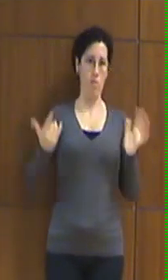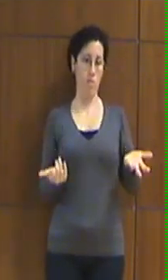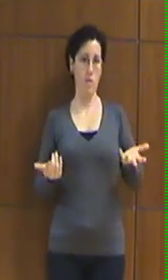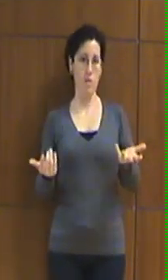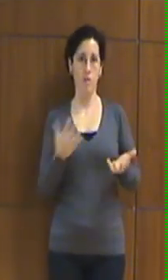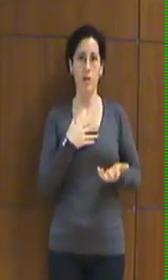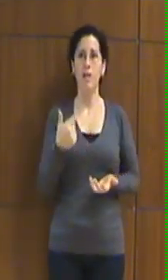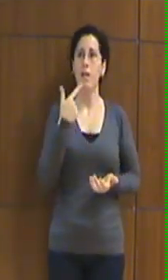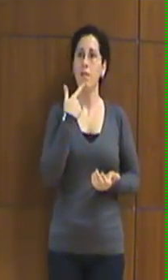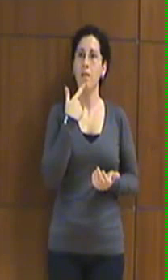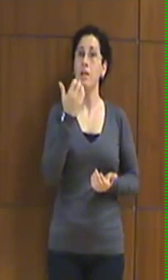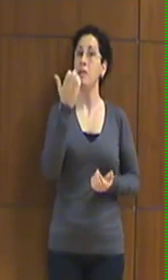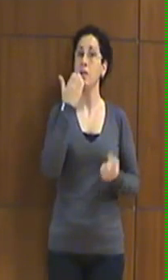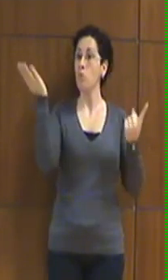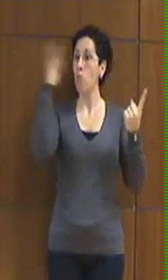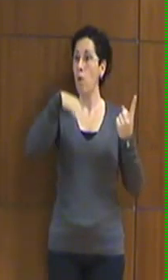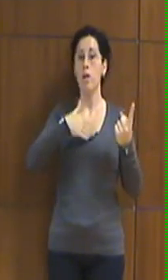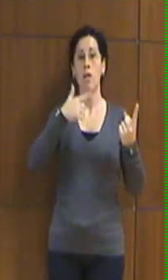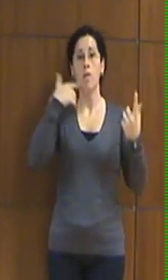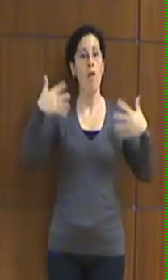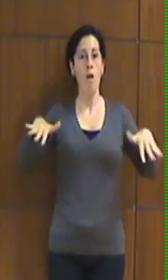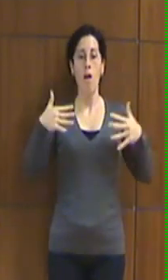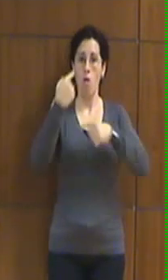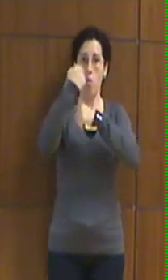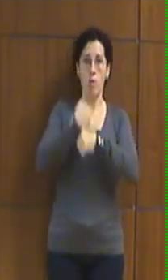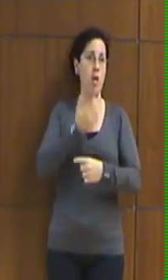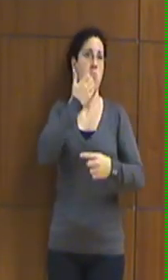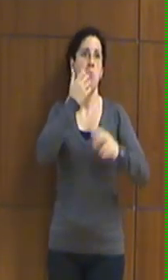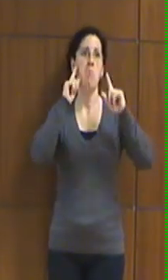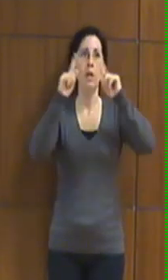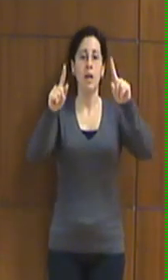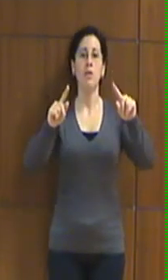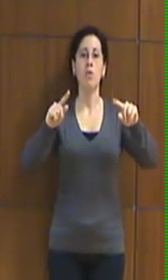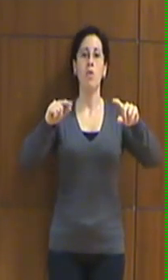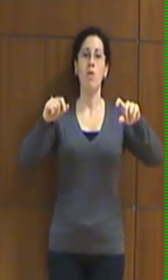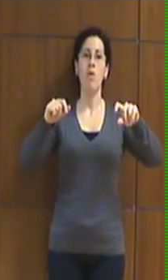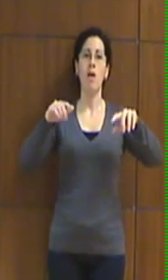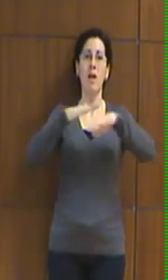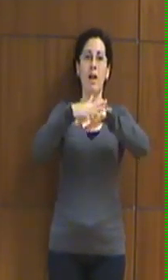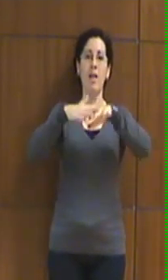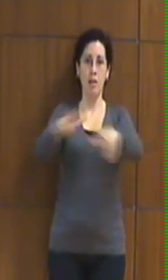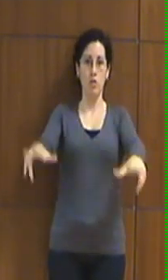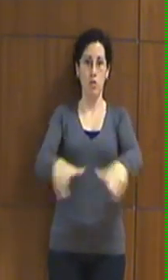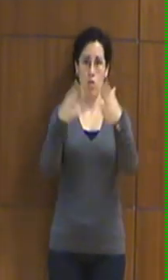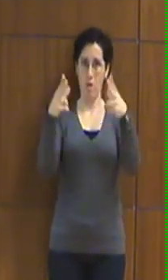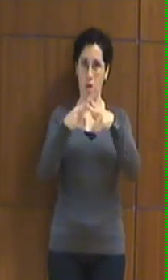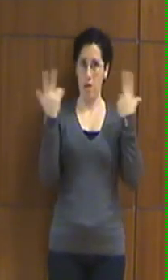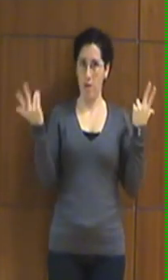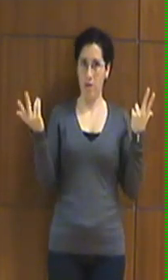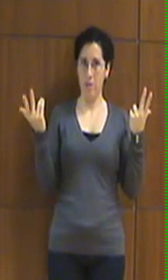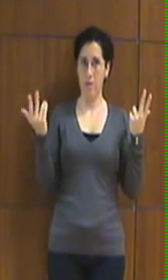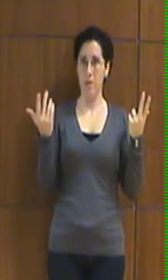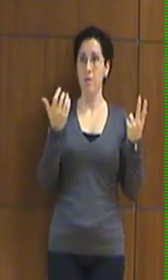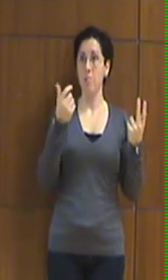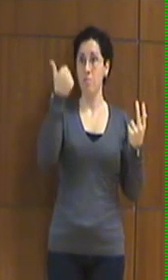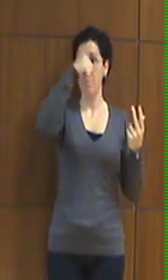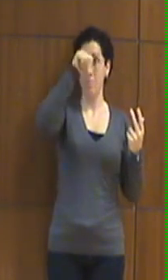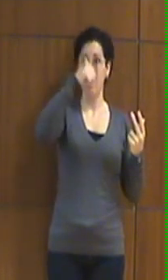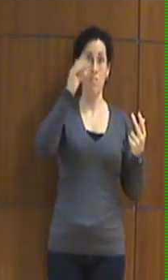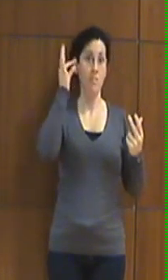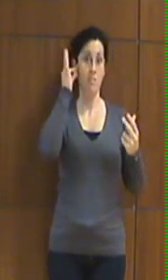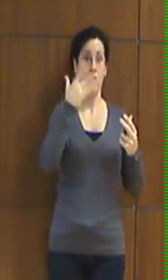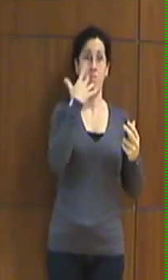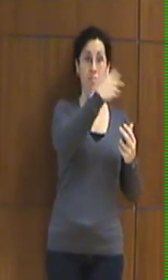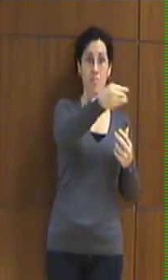a que, por ejemplo, el tema de las redes sociales, ¿no? Dices, los chicos, las personas se comunican ya no